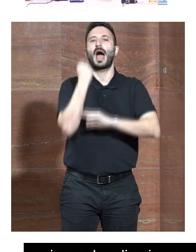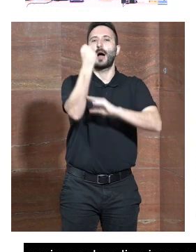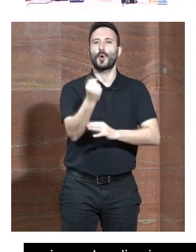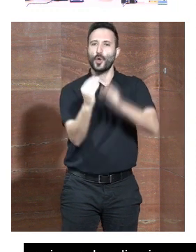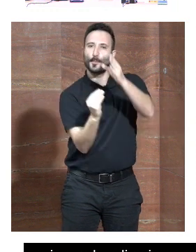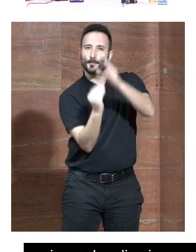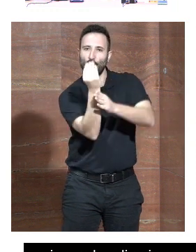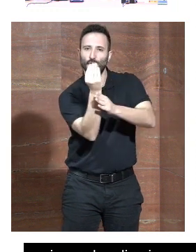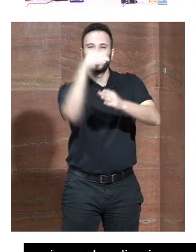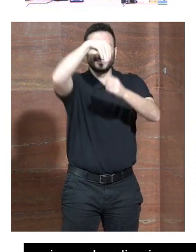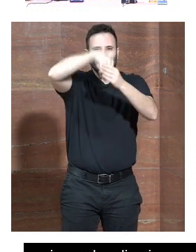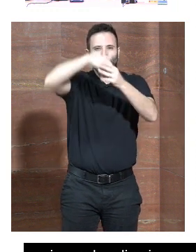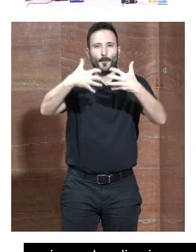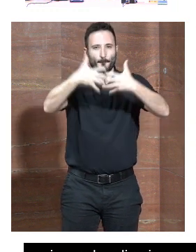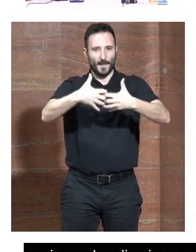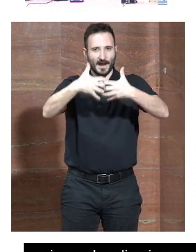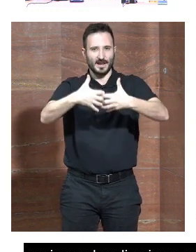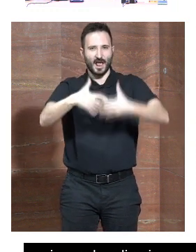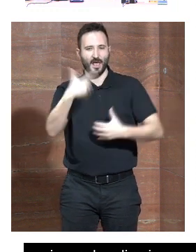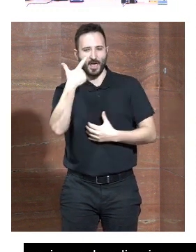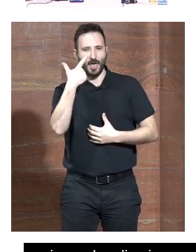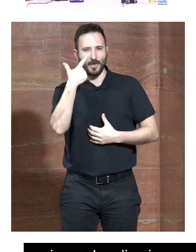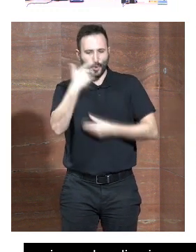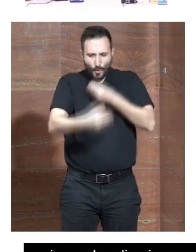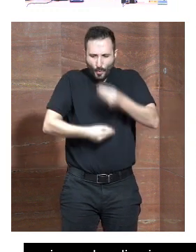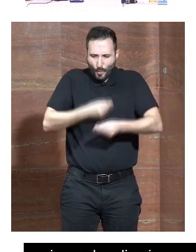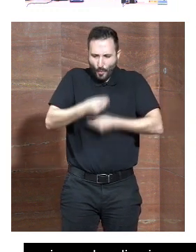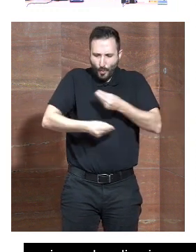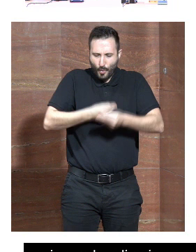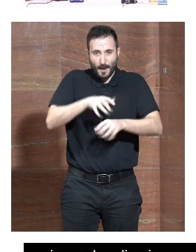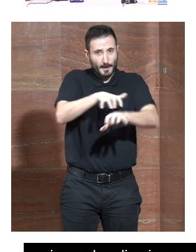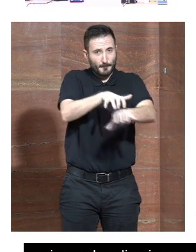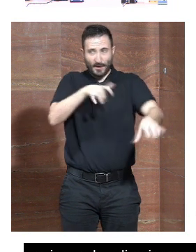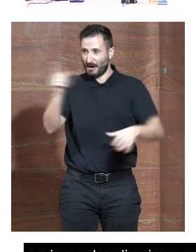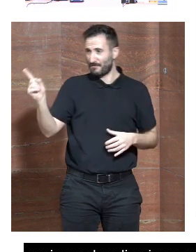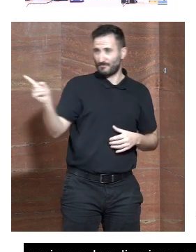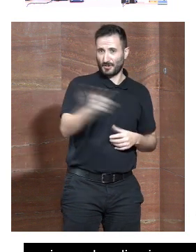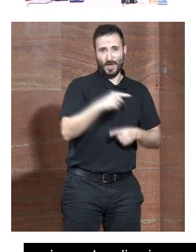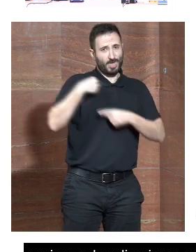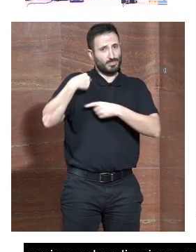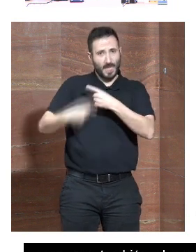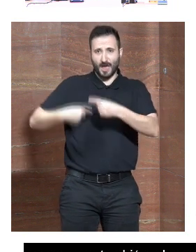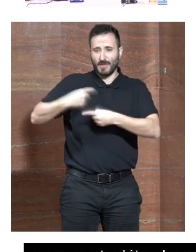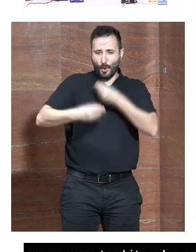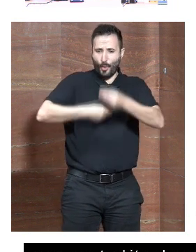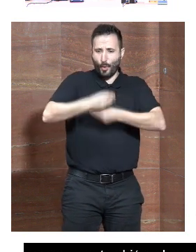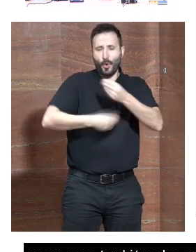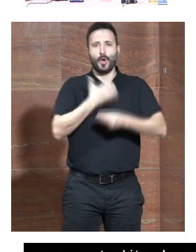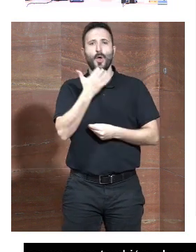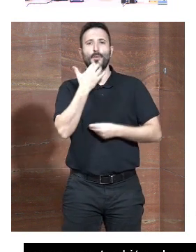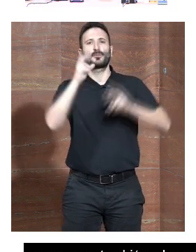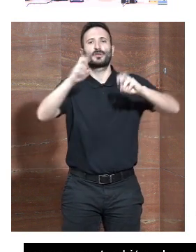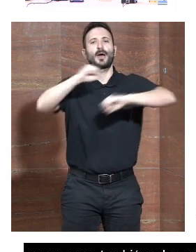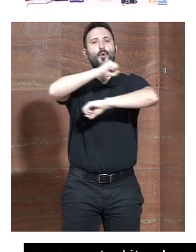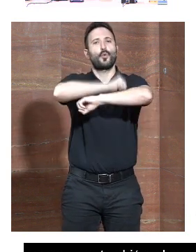apoyo que están integrados en las herramientas que utilizamos la mayoría de nosotros todos los días. Por ejemplo, las de